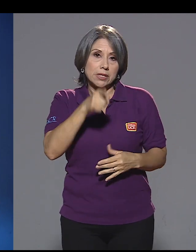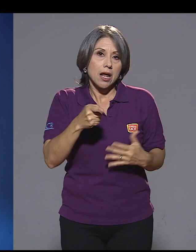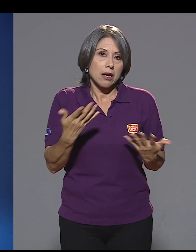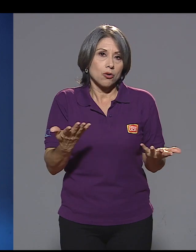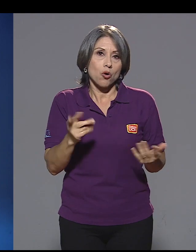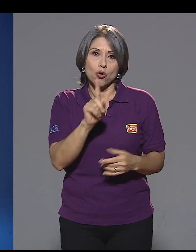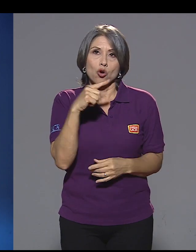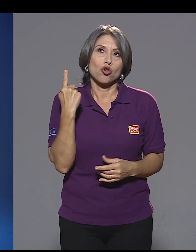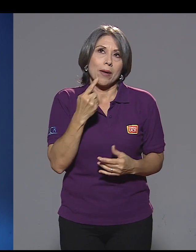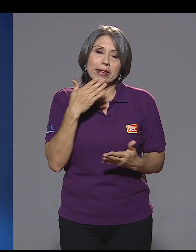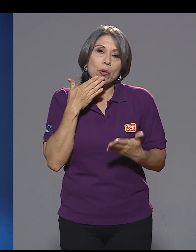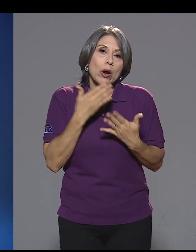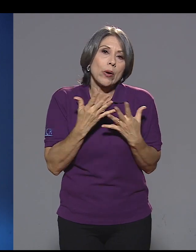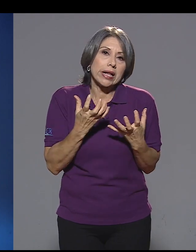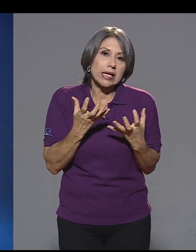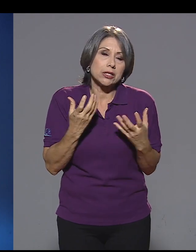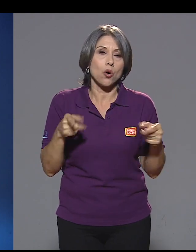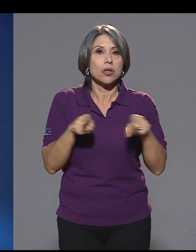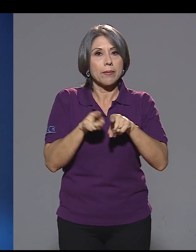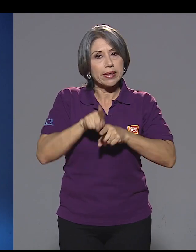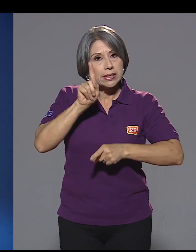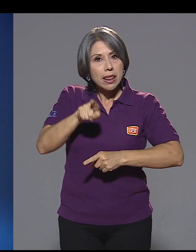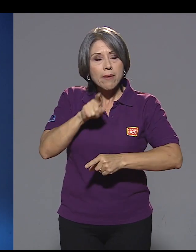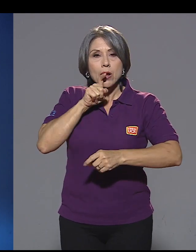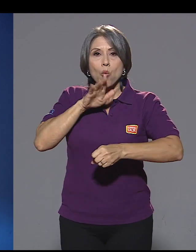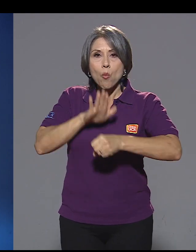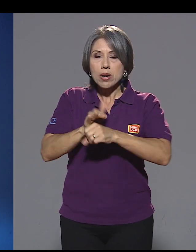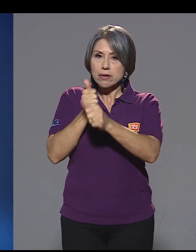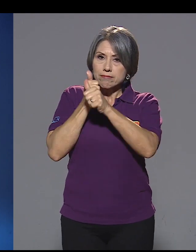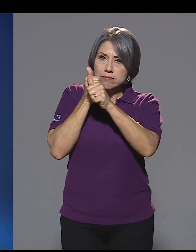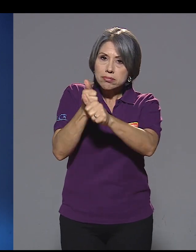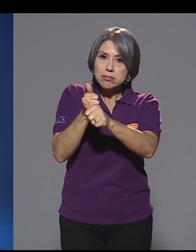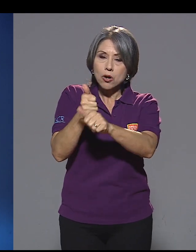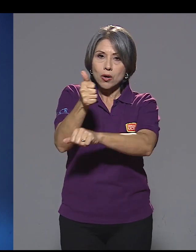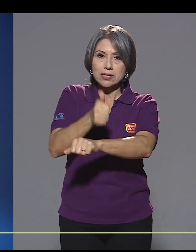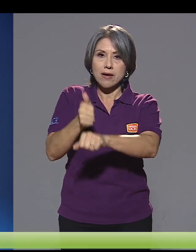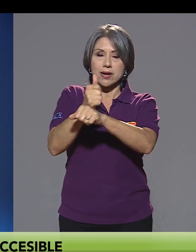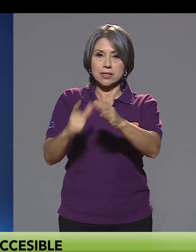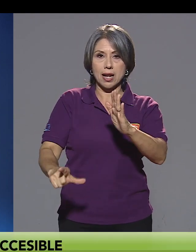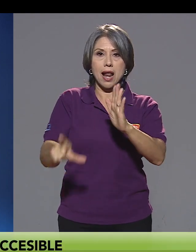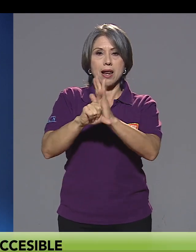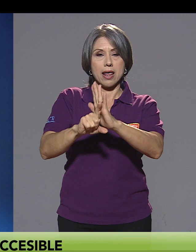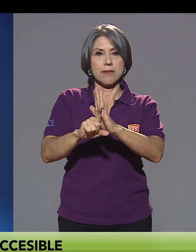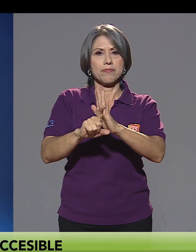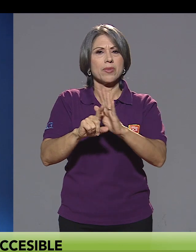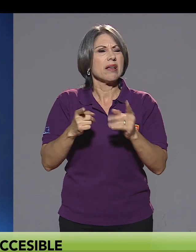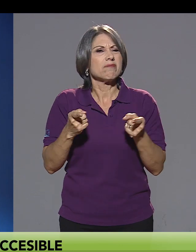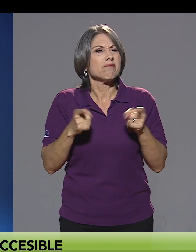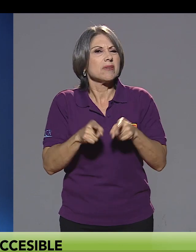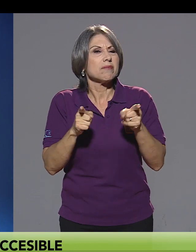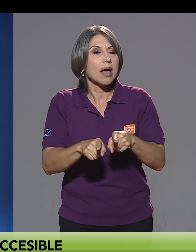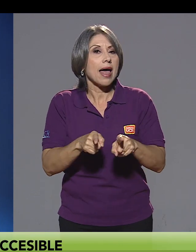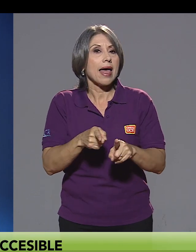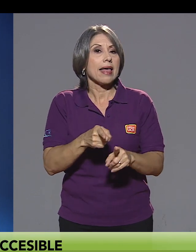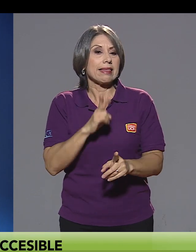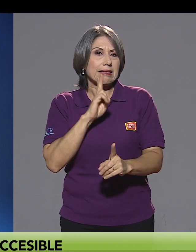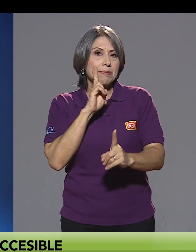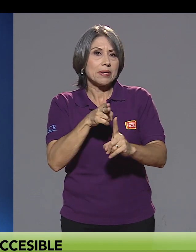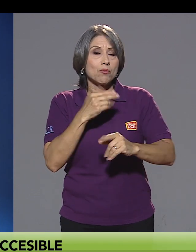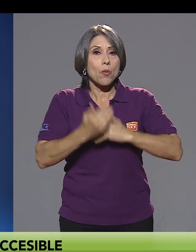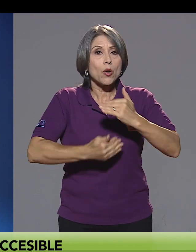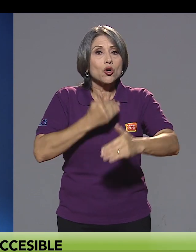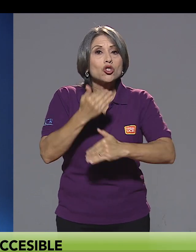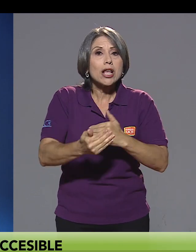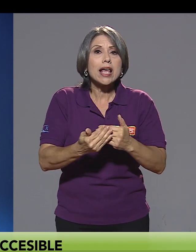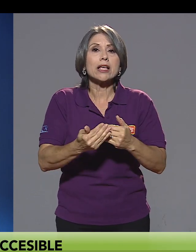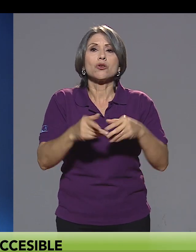bien hay, no solo una buena intención, sino que se debe cumplir con lo que establece la ley, el asunto es que desde el mismo